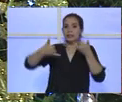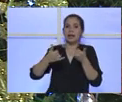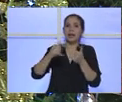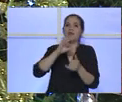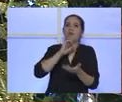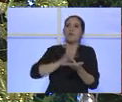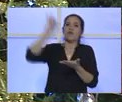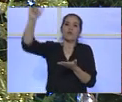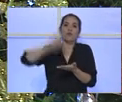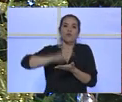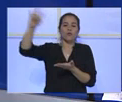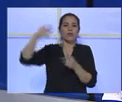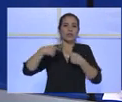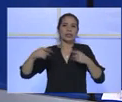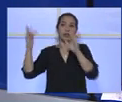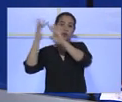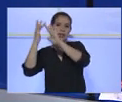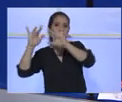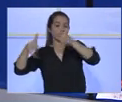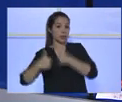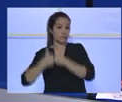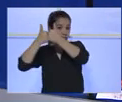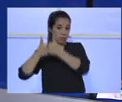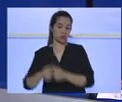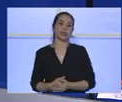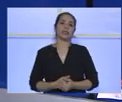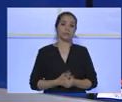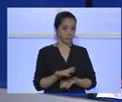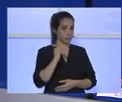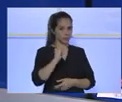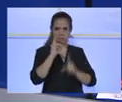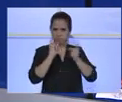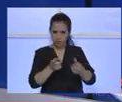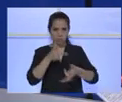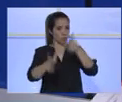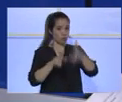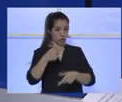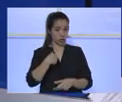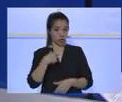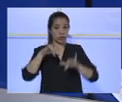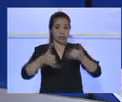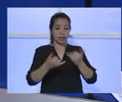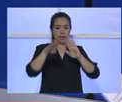años, presidente. Justamente, siguiendo uno de los mandatos internacionales y dentro de lo que es nuestro esquema